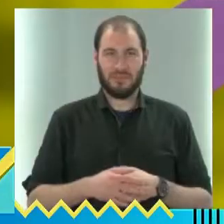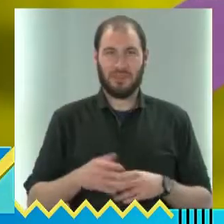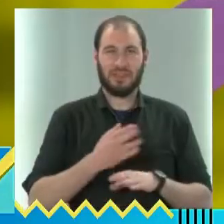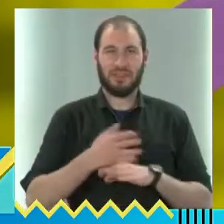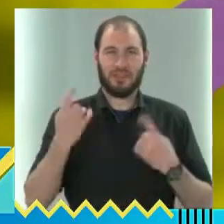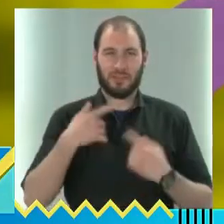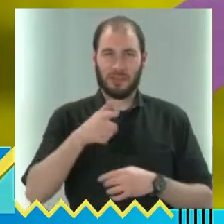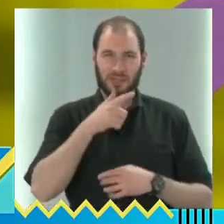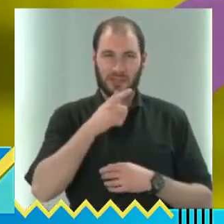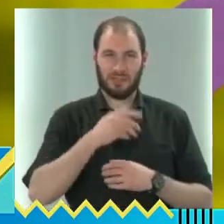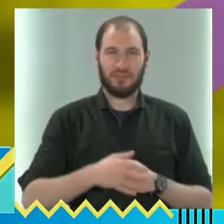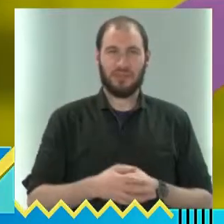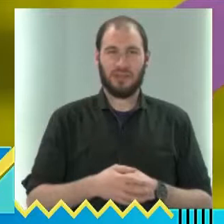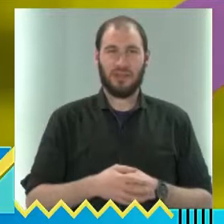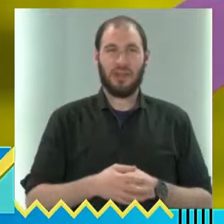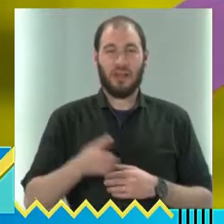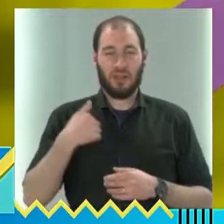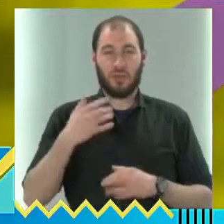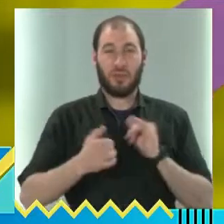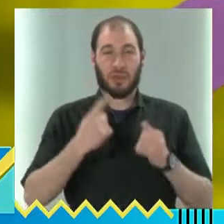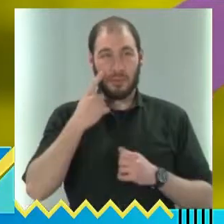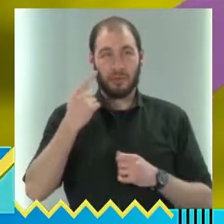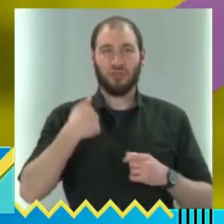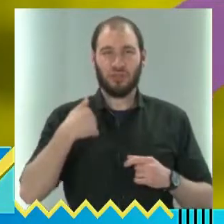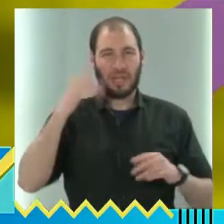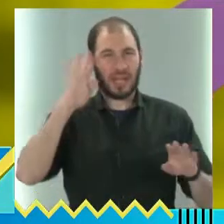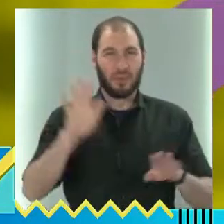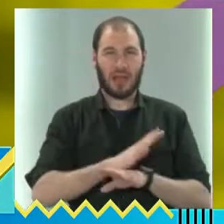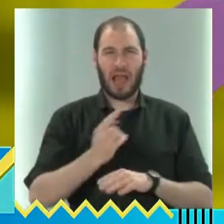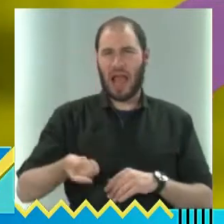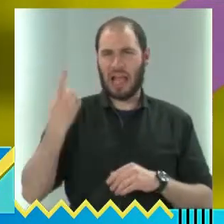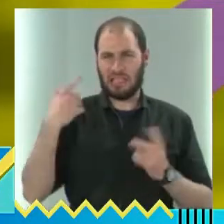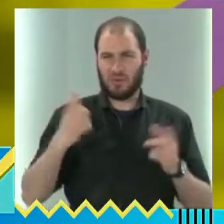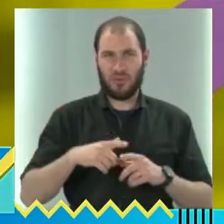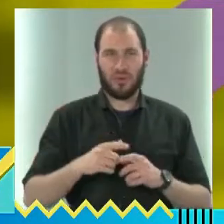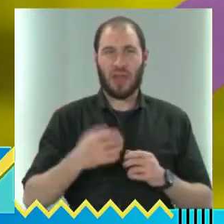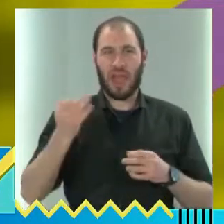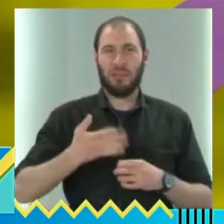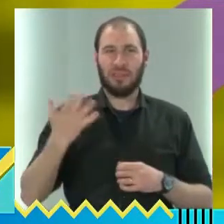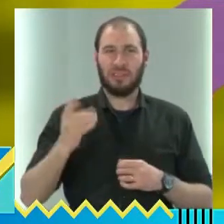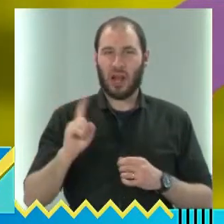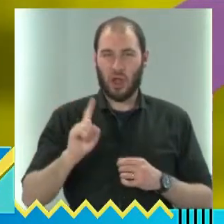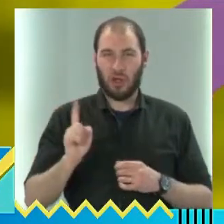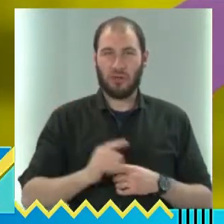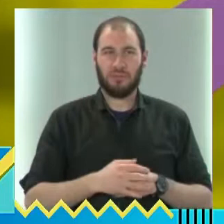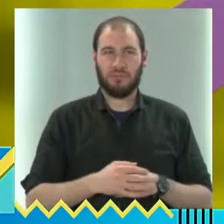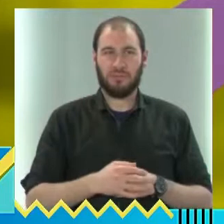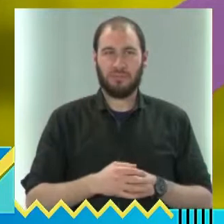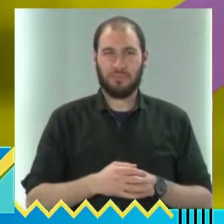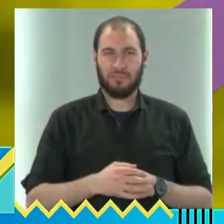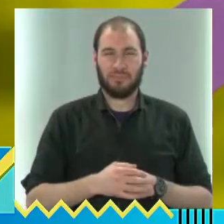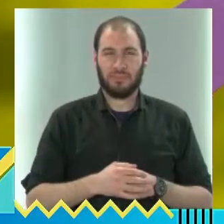Continuamos en distintos parecidos y tengo que decirlo al aire, yo me equivoqué, no fue ayer la sesión especial por